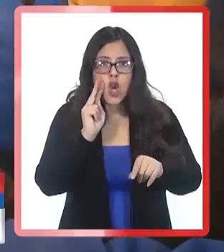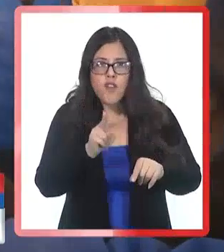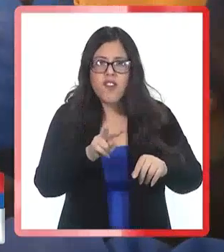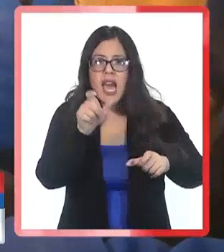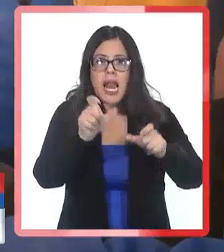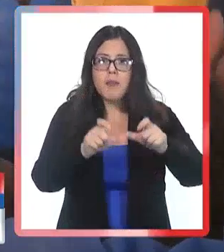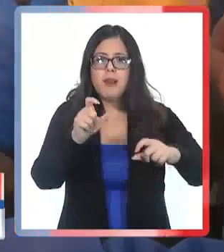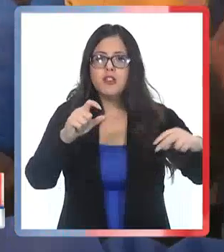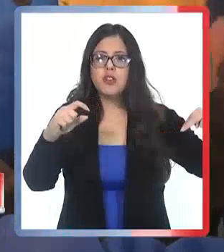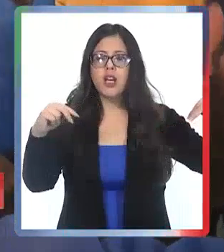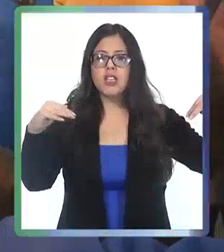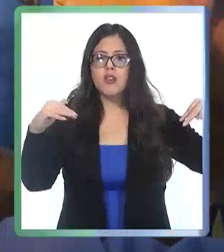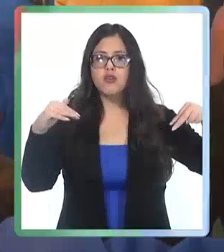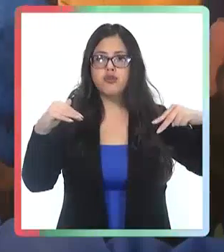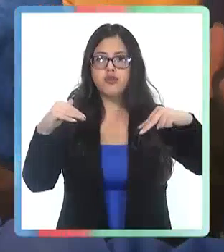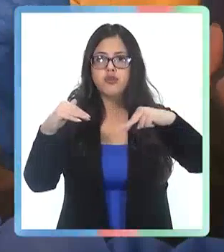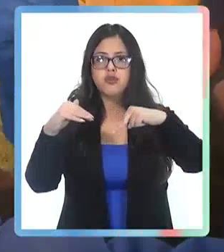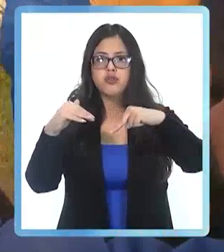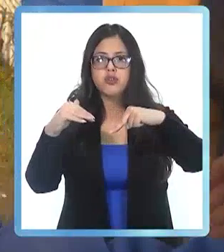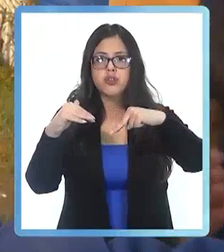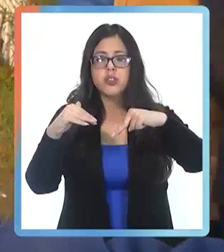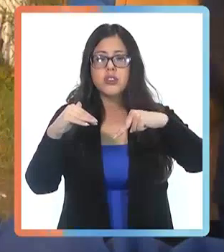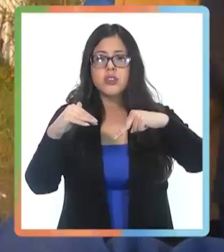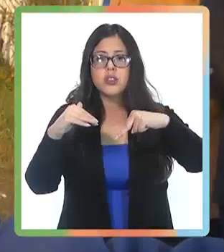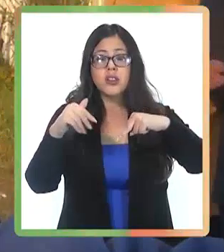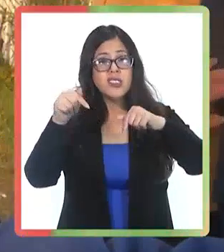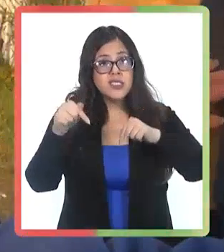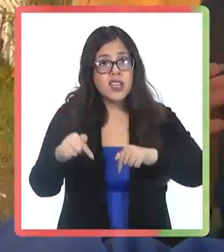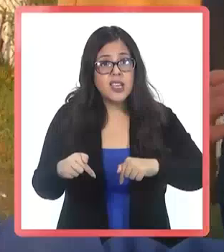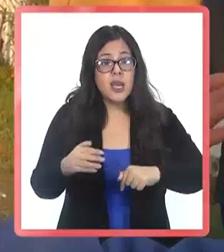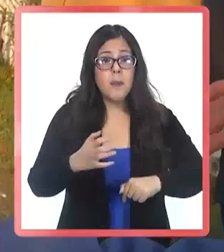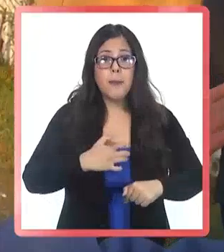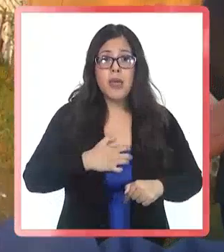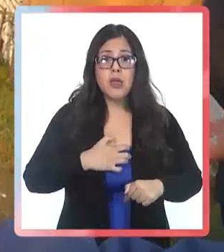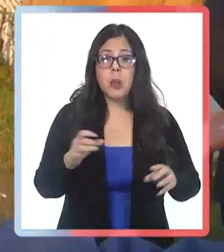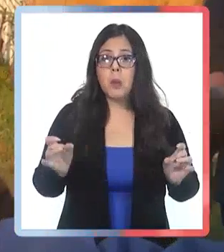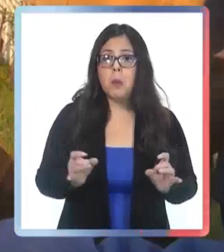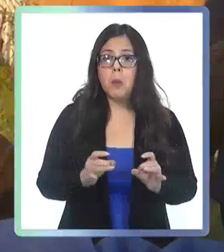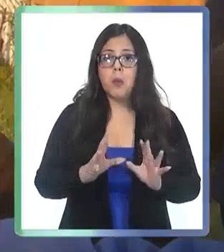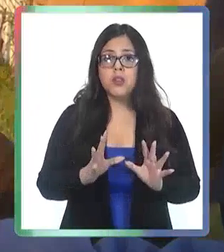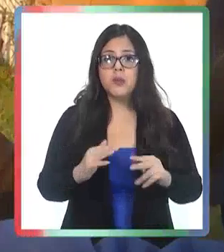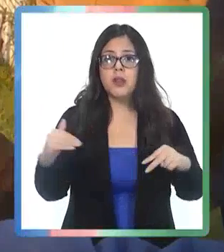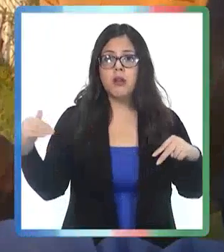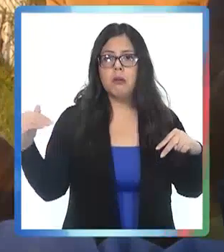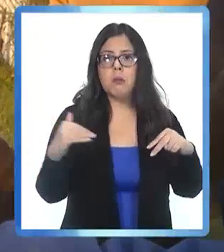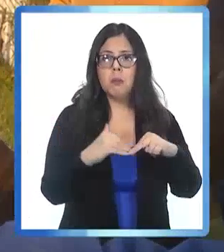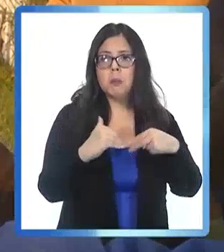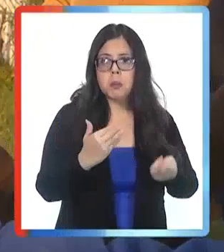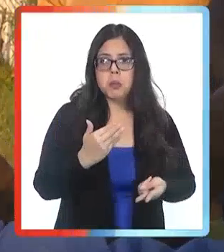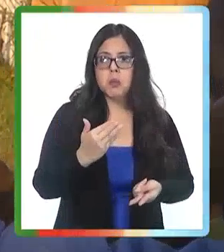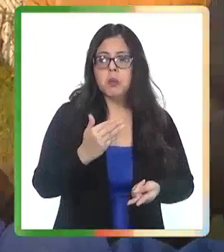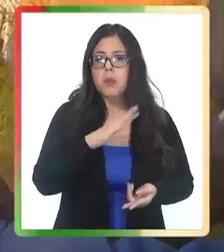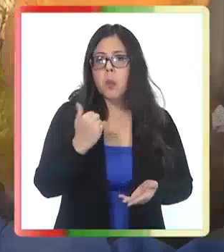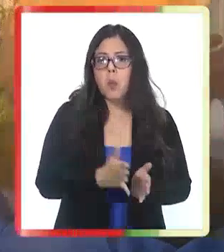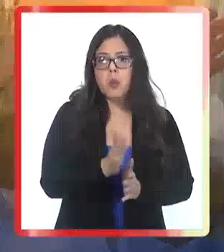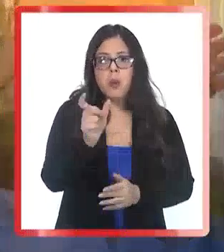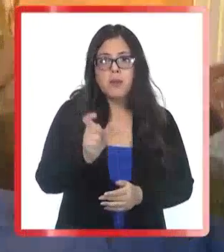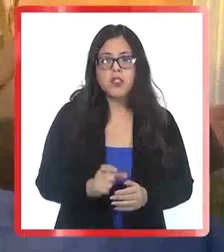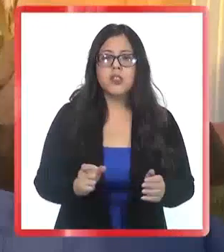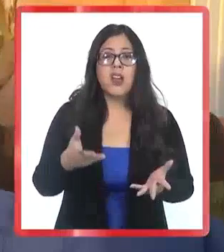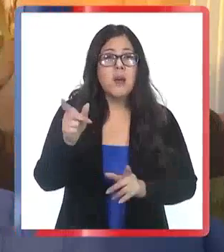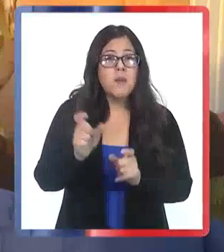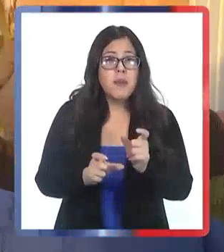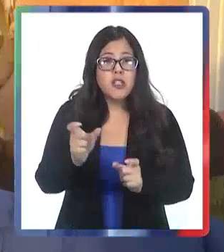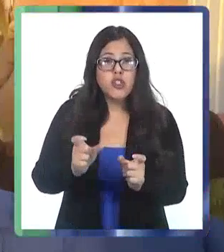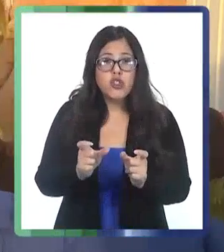que viene, que va bajando, va subiendo. Y aquí lo que tenemos miedo es que algún día se atropelle y se mate a alguien.